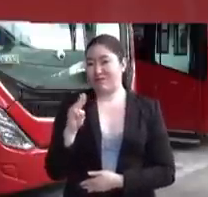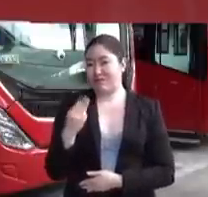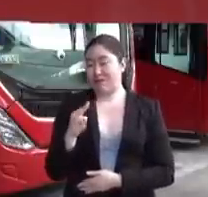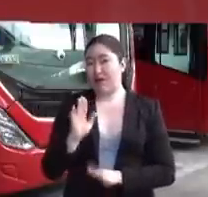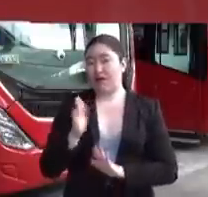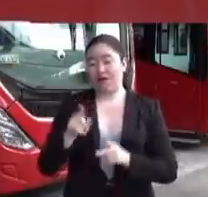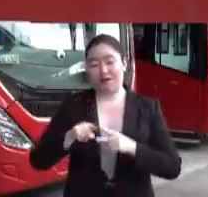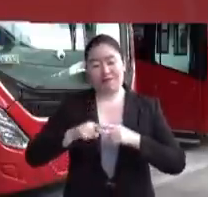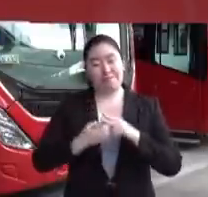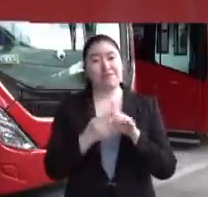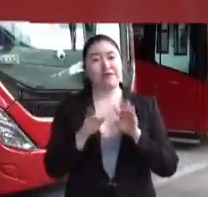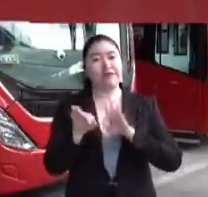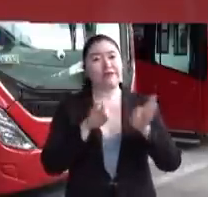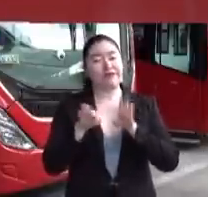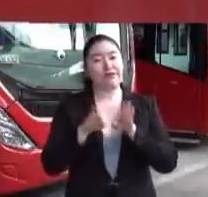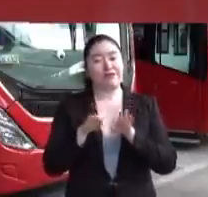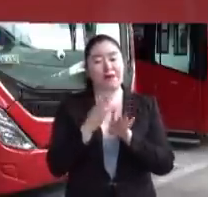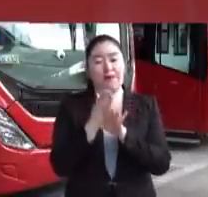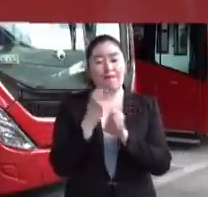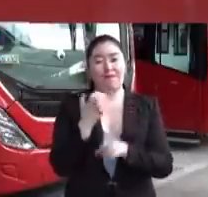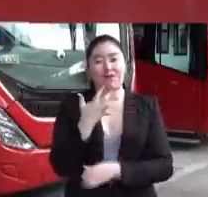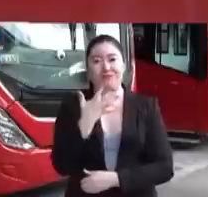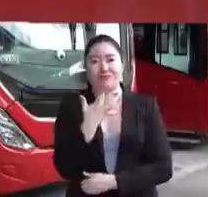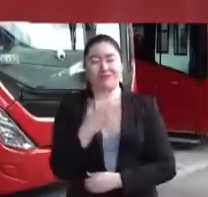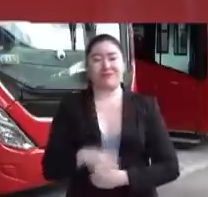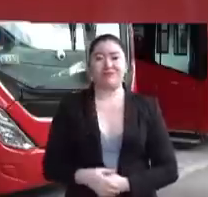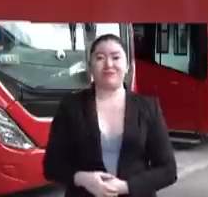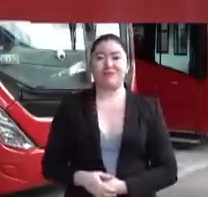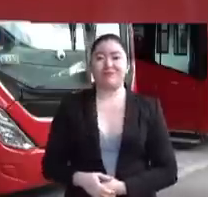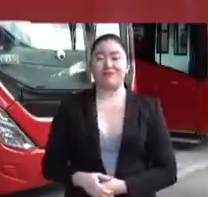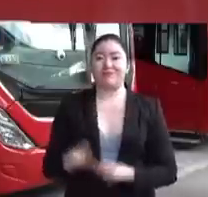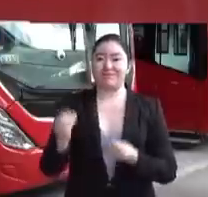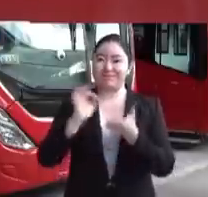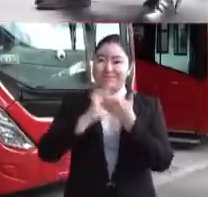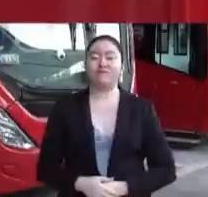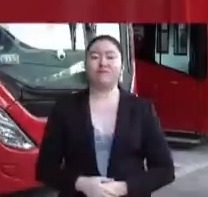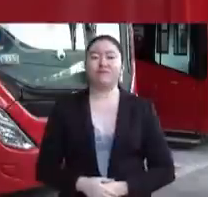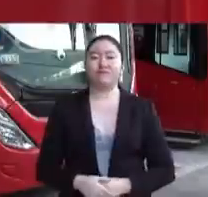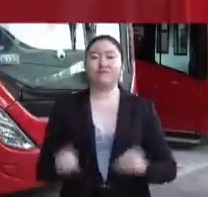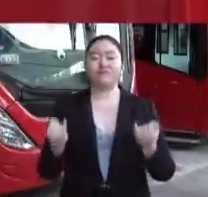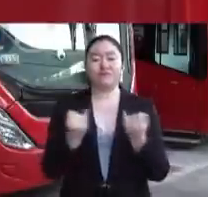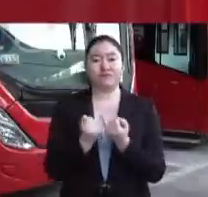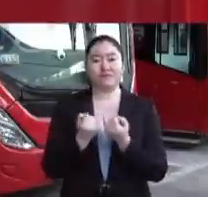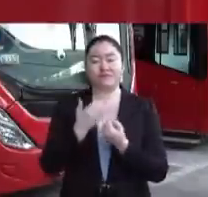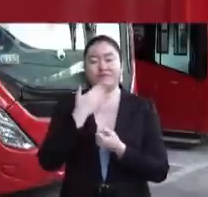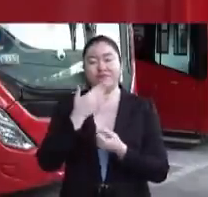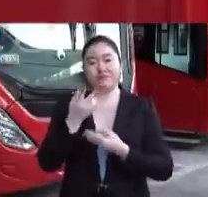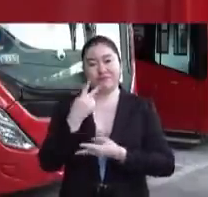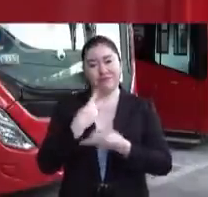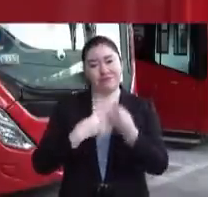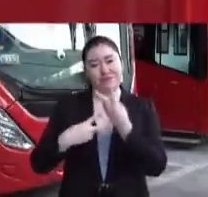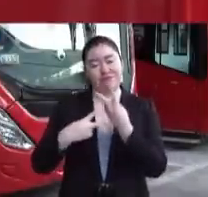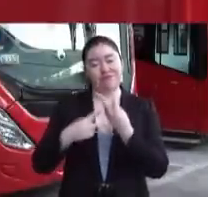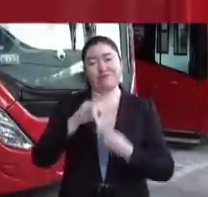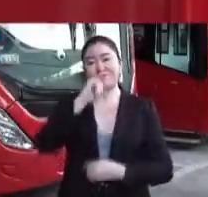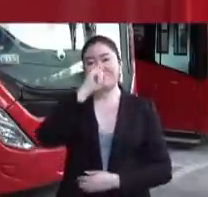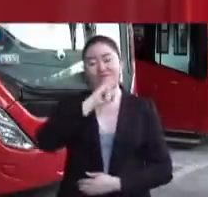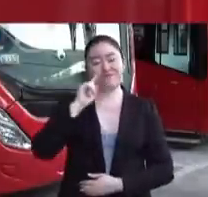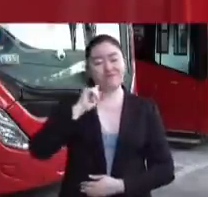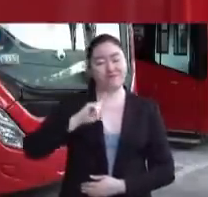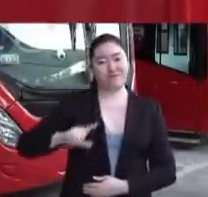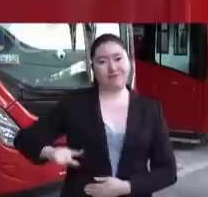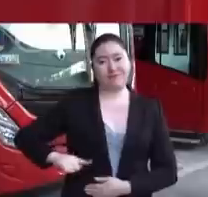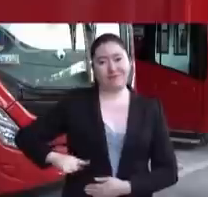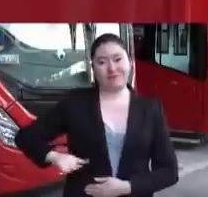estará ya en operación la línea 5 del Metrobús de la Ciudad de México. Muchas gracias. A nuestra querida jefa de gobierno, la